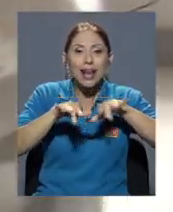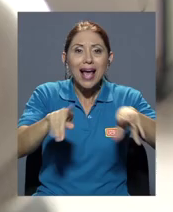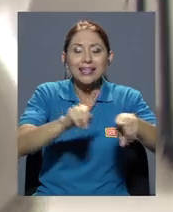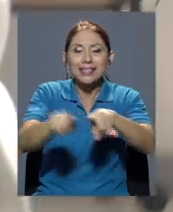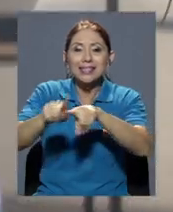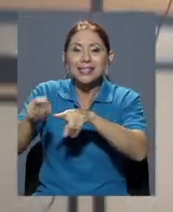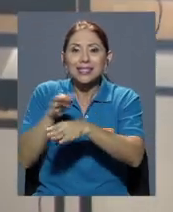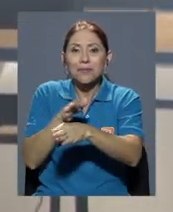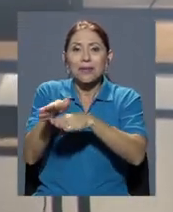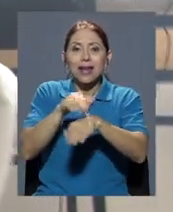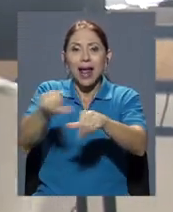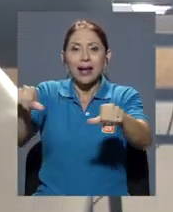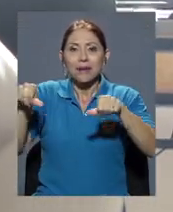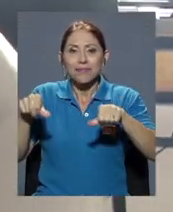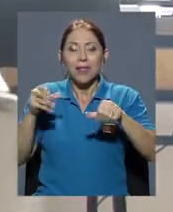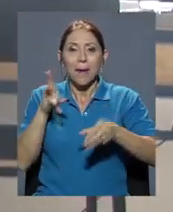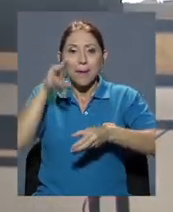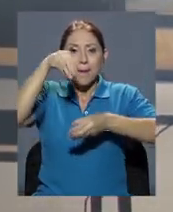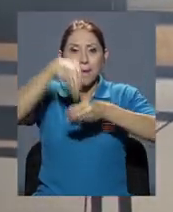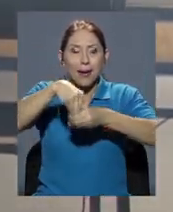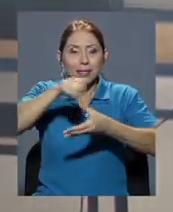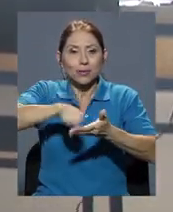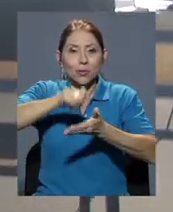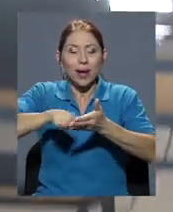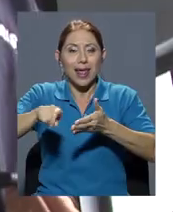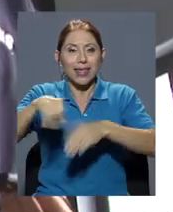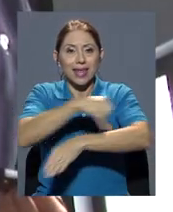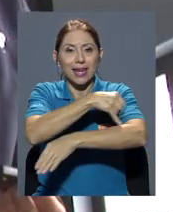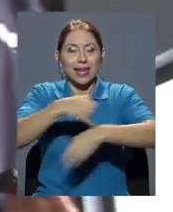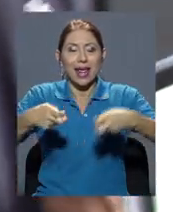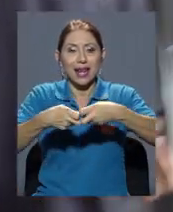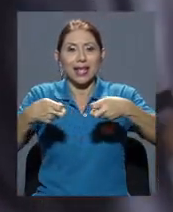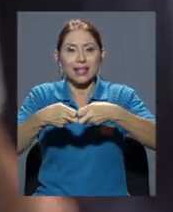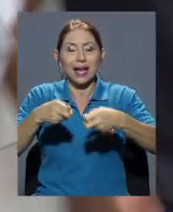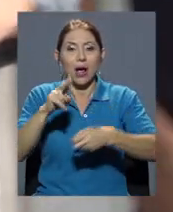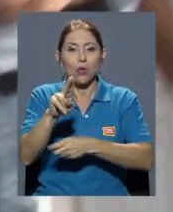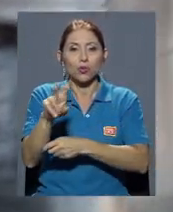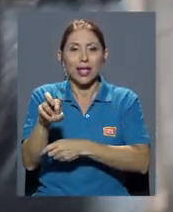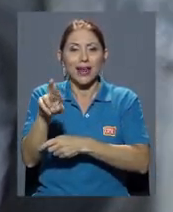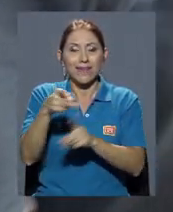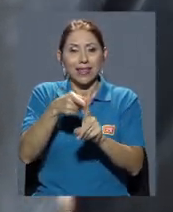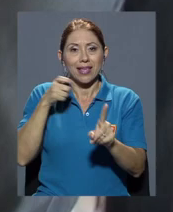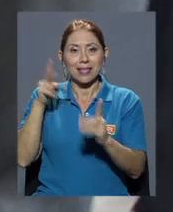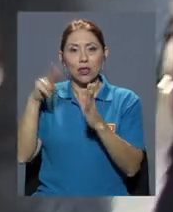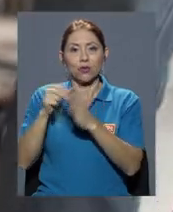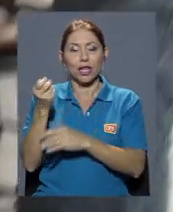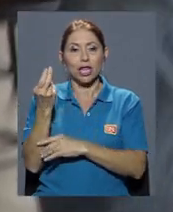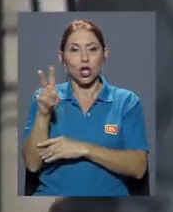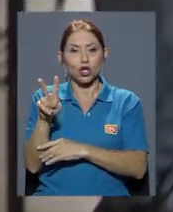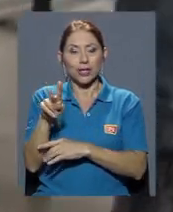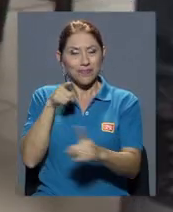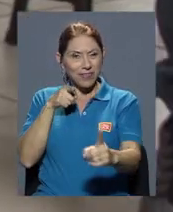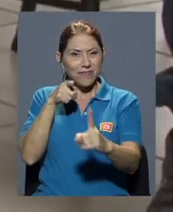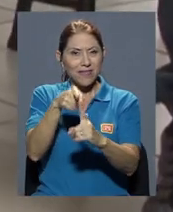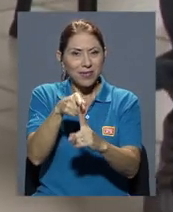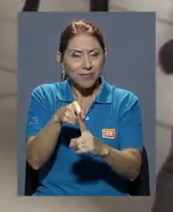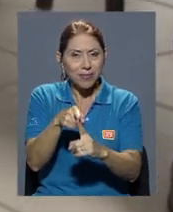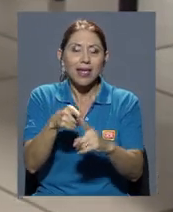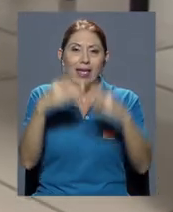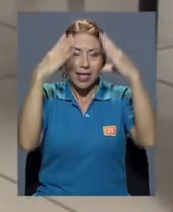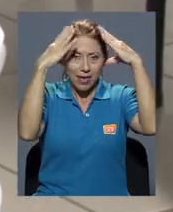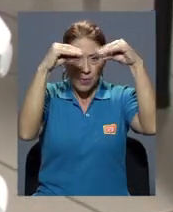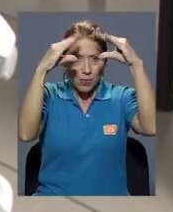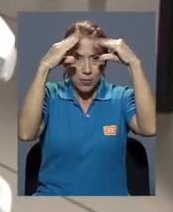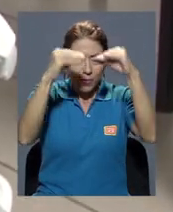forma parte de la Escuela de Ingeniería Eléctrica de la Universidad de Costa Rica desde el 2012. Su fin es la generación de investigación científica